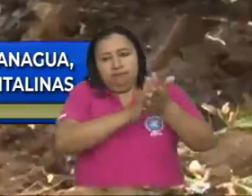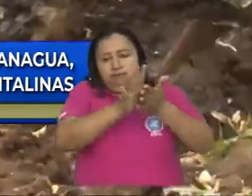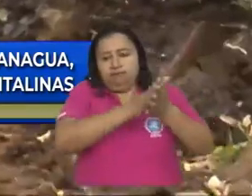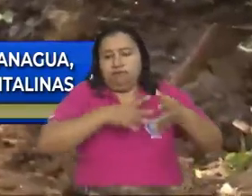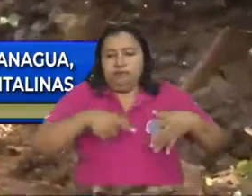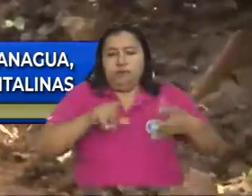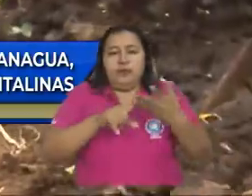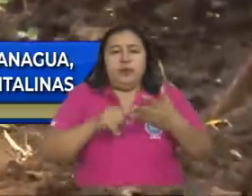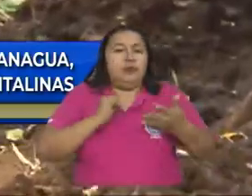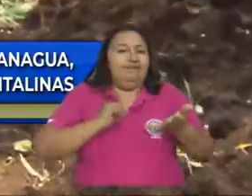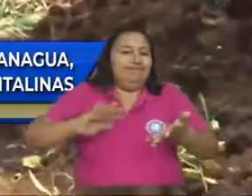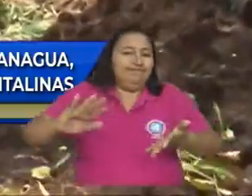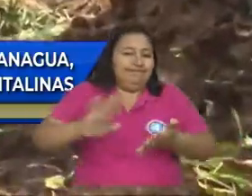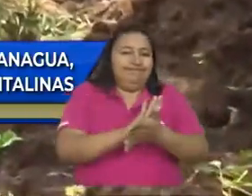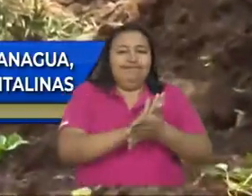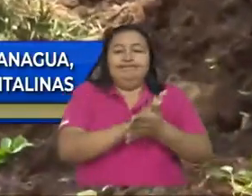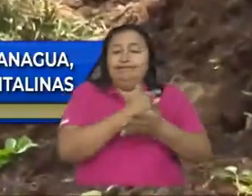también eliminación